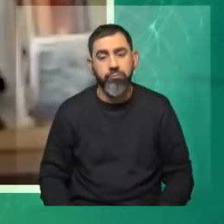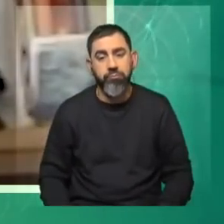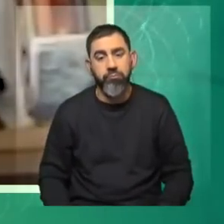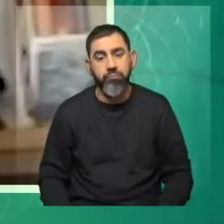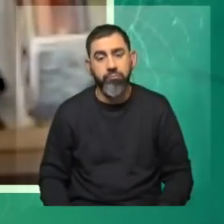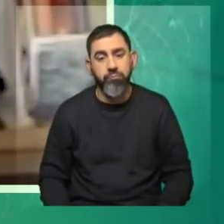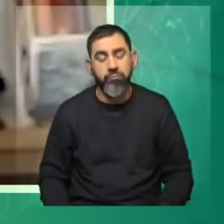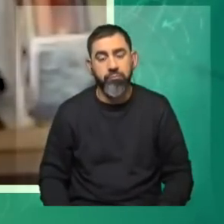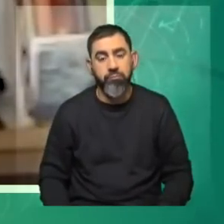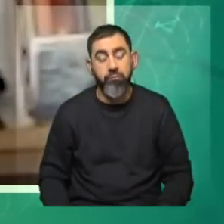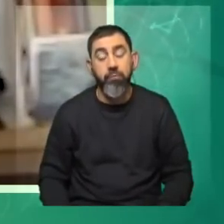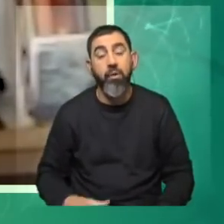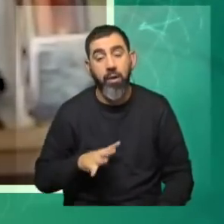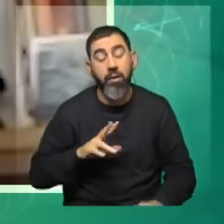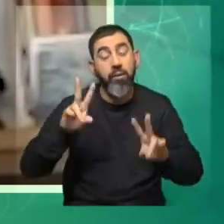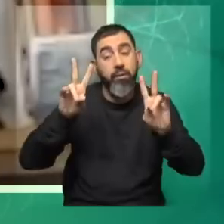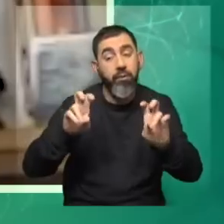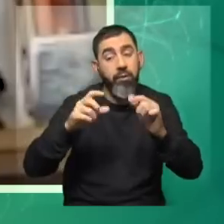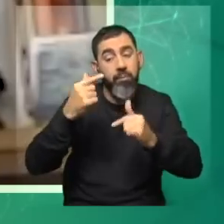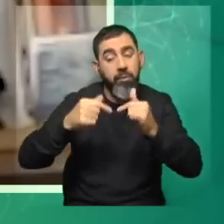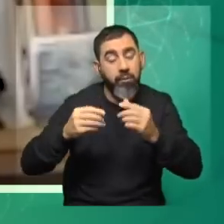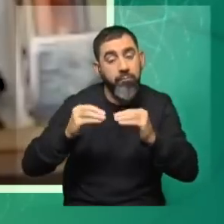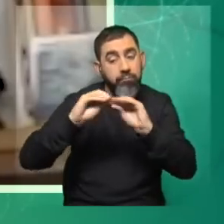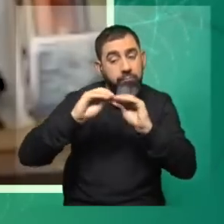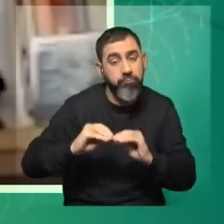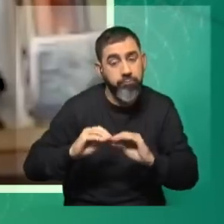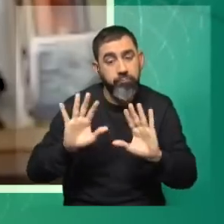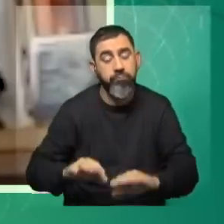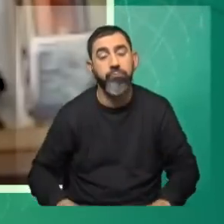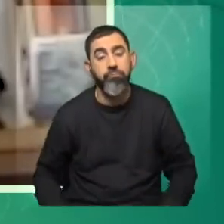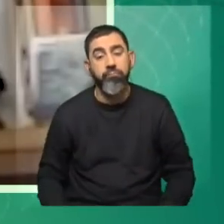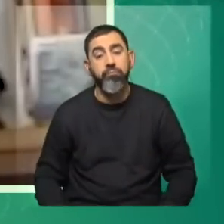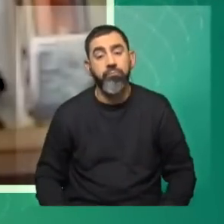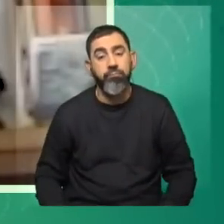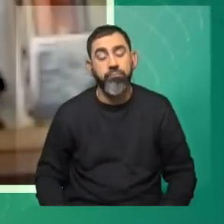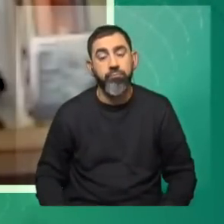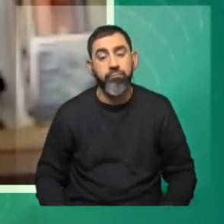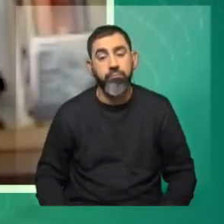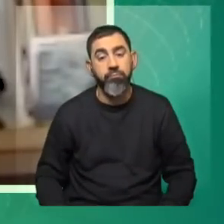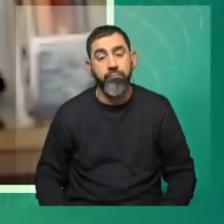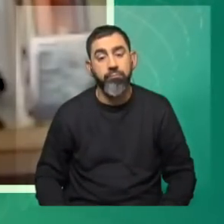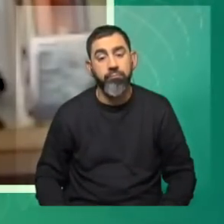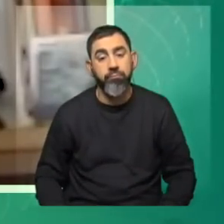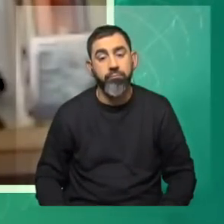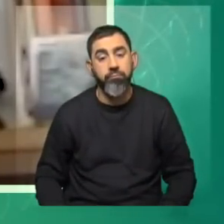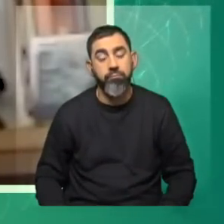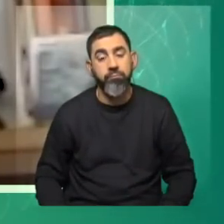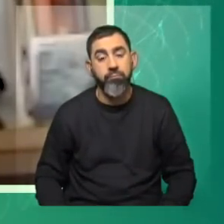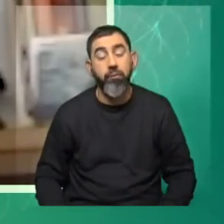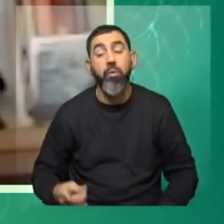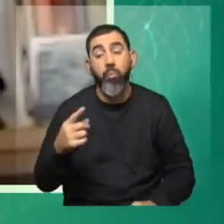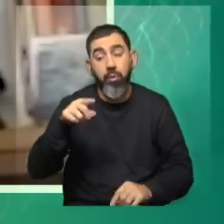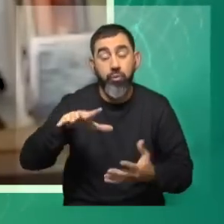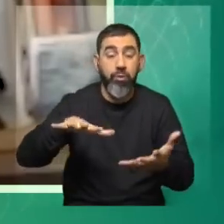digo creo que que ahí hay varios factores que se suman y y bueno y determinan